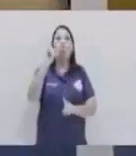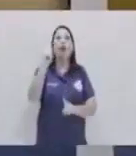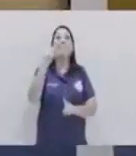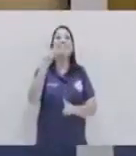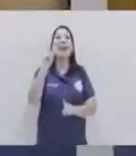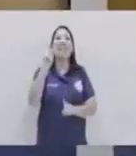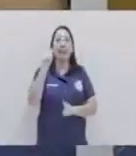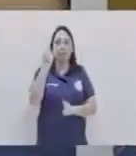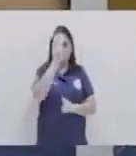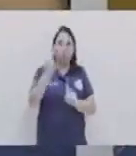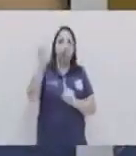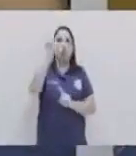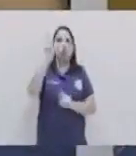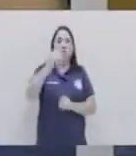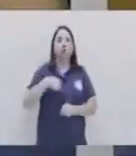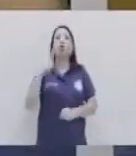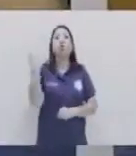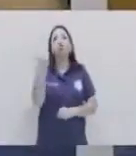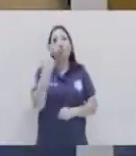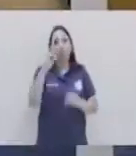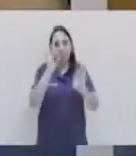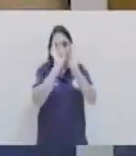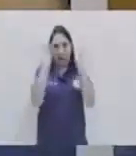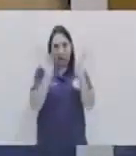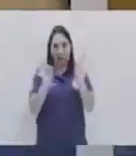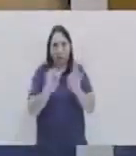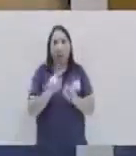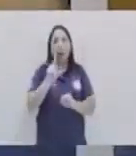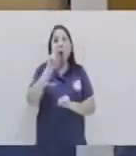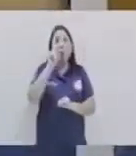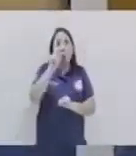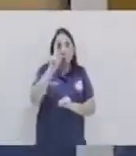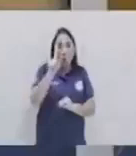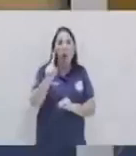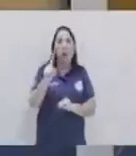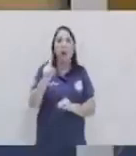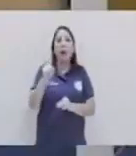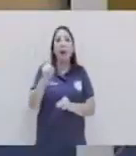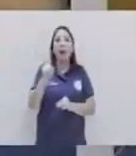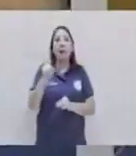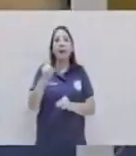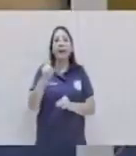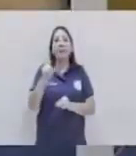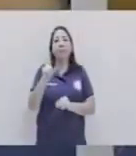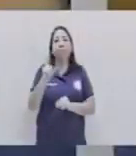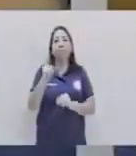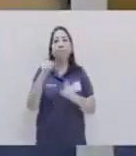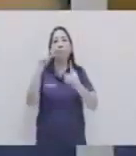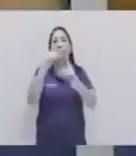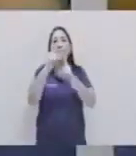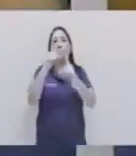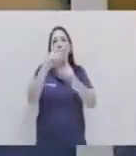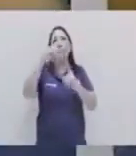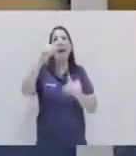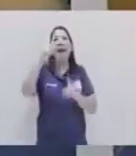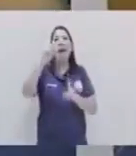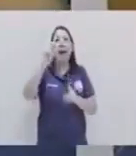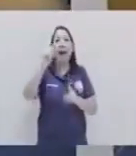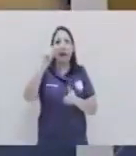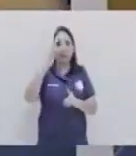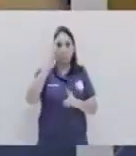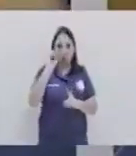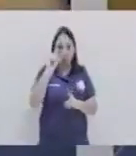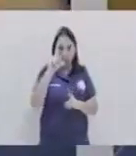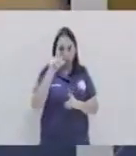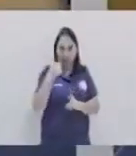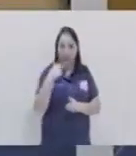que todas las funciones cuadráticas se van a formar mediante una parábola. La parábola va a tener diferentes posiciones y para determinar